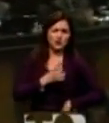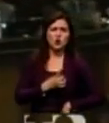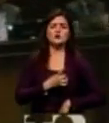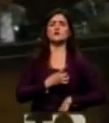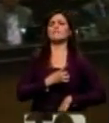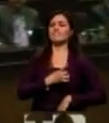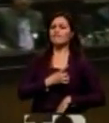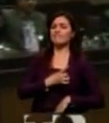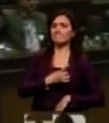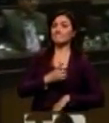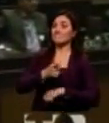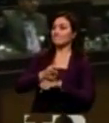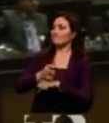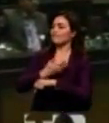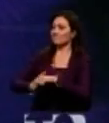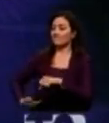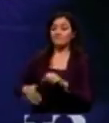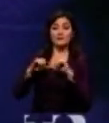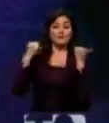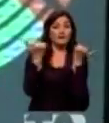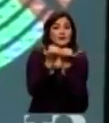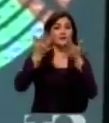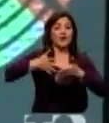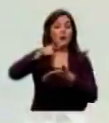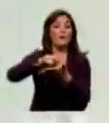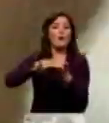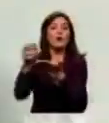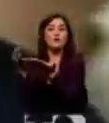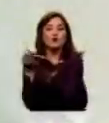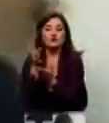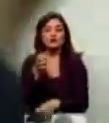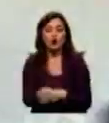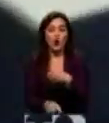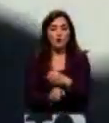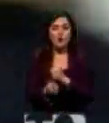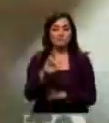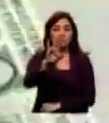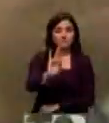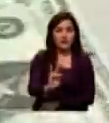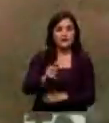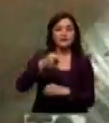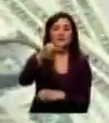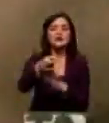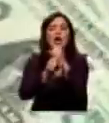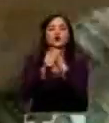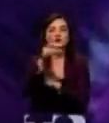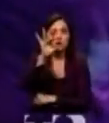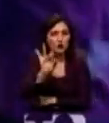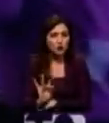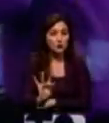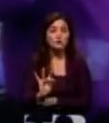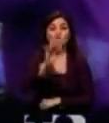deben llegar desde el Ejecutivo. Los asambleístas deben aprobar la proforma presupuestaria del 2017 y también la del 2018. Si bien